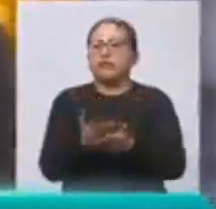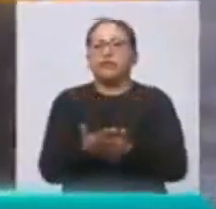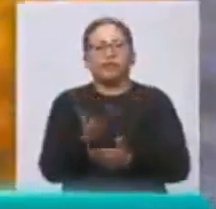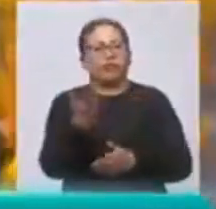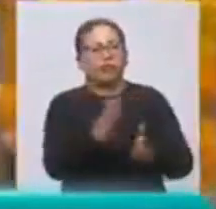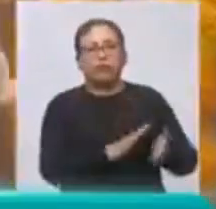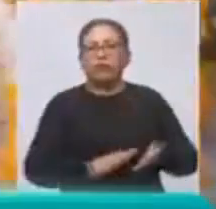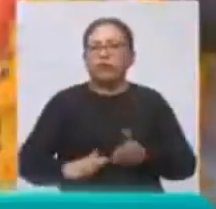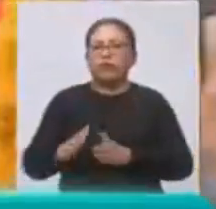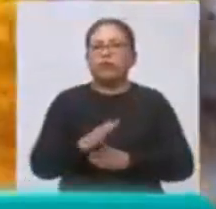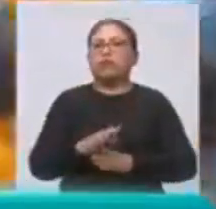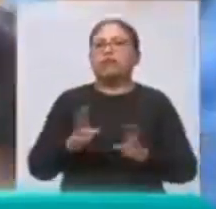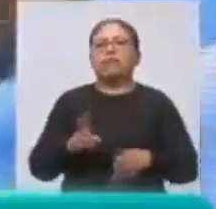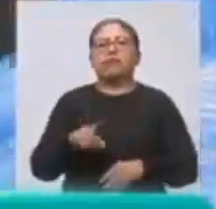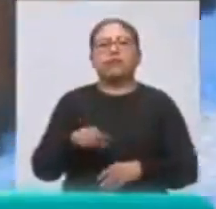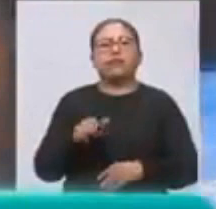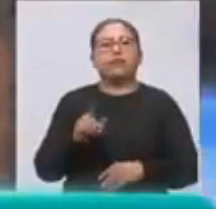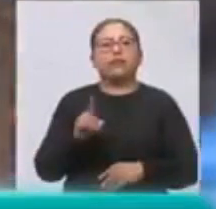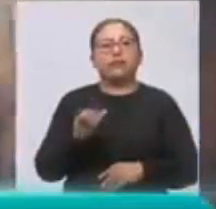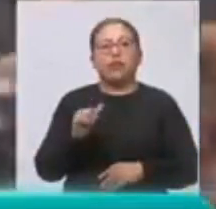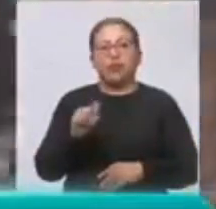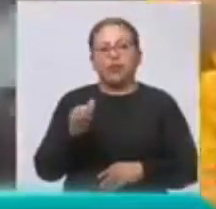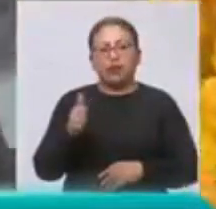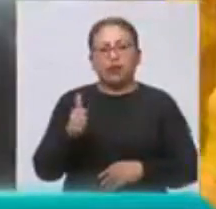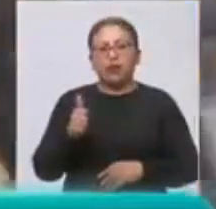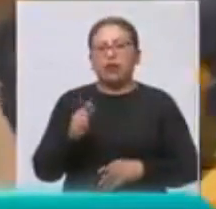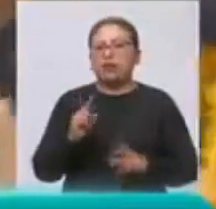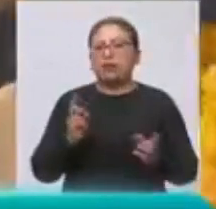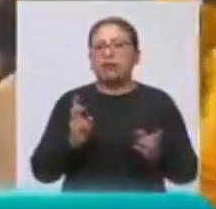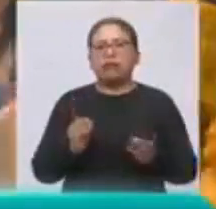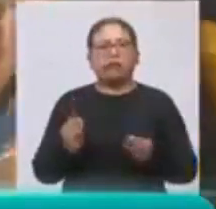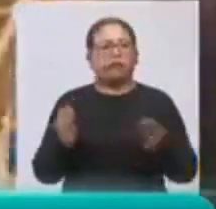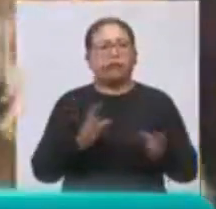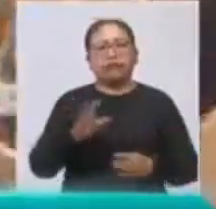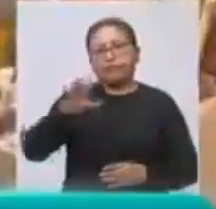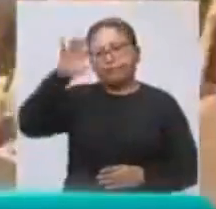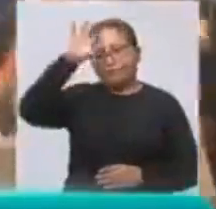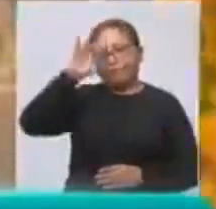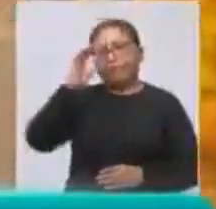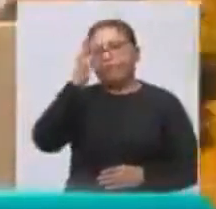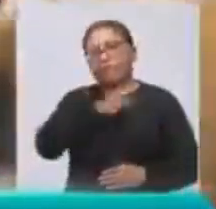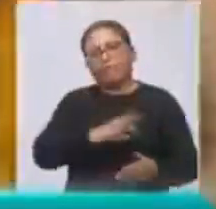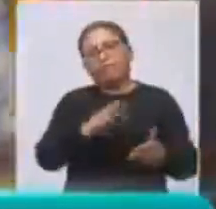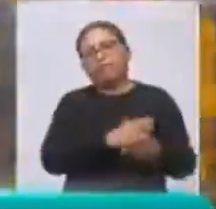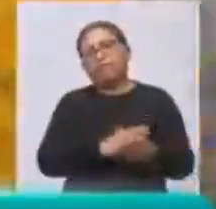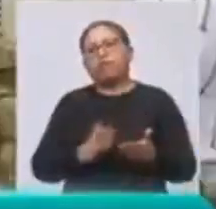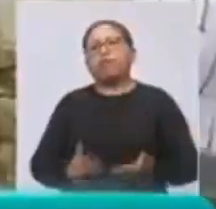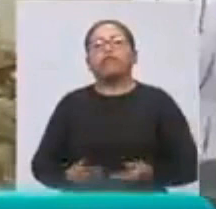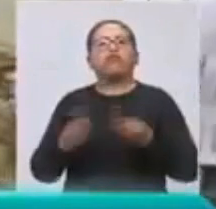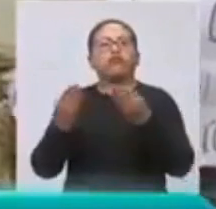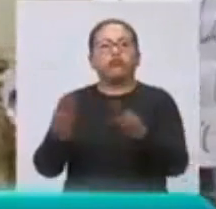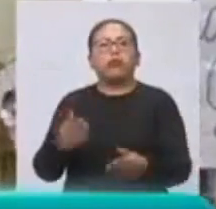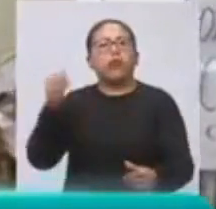querida población del municipio de Patcaya. Ha recibido una tonada típica tarijeña, bueno, haciéndole la importante entrega